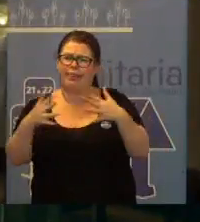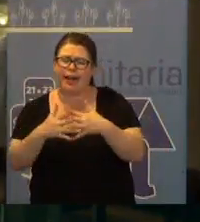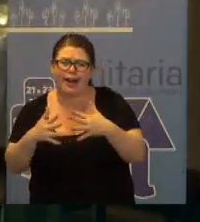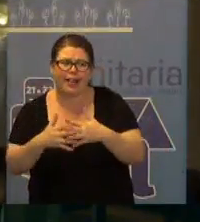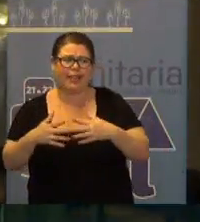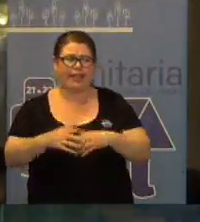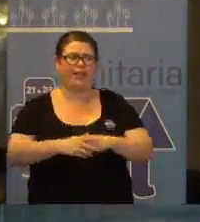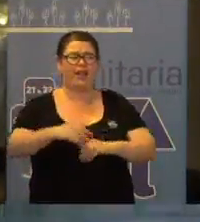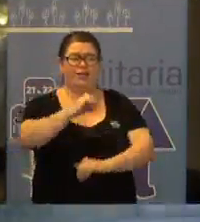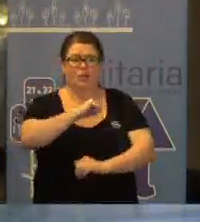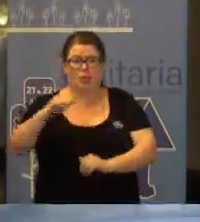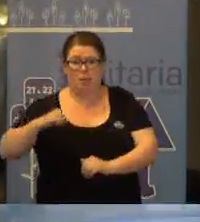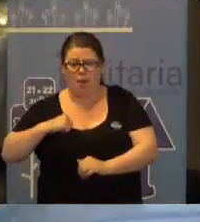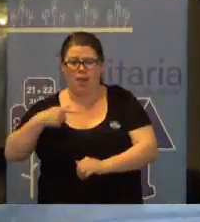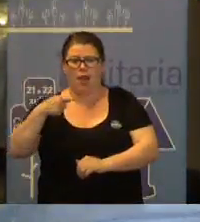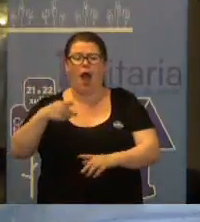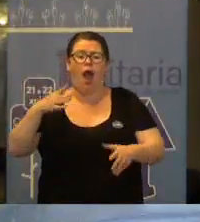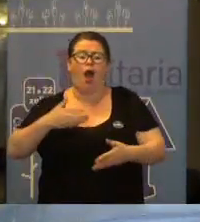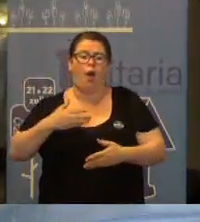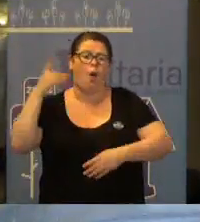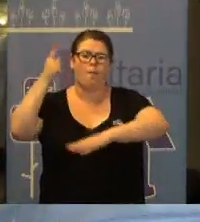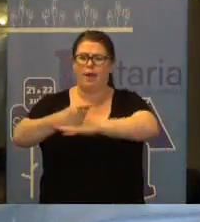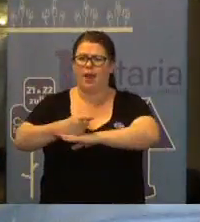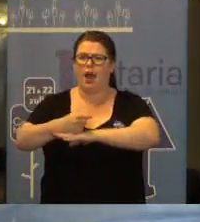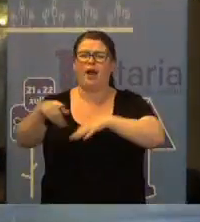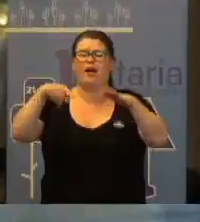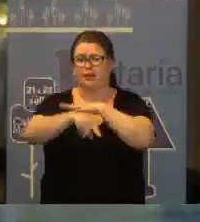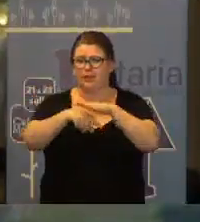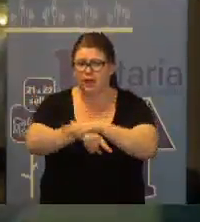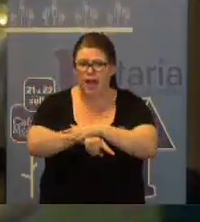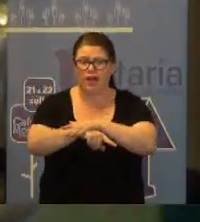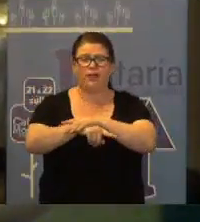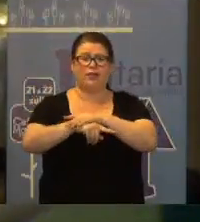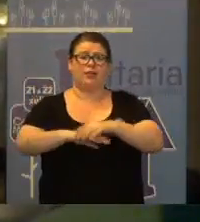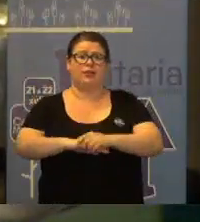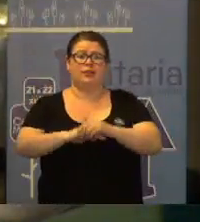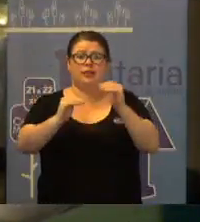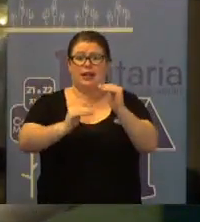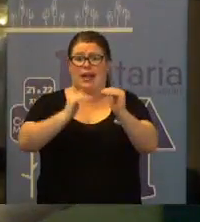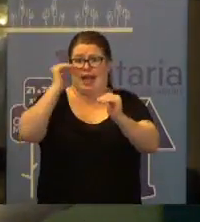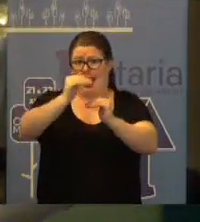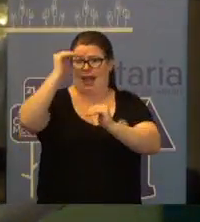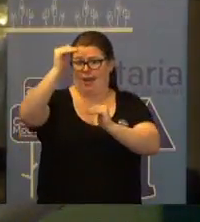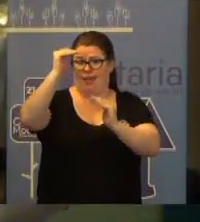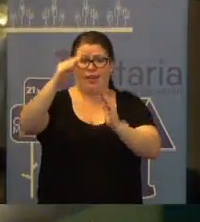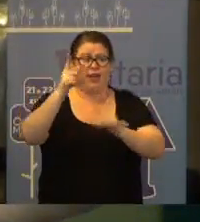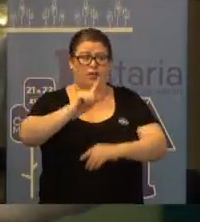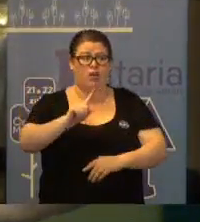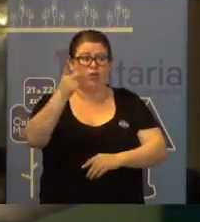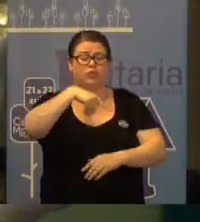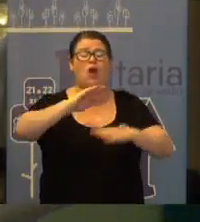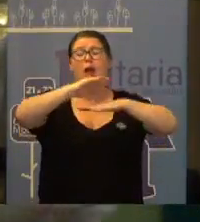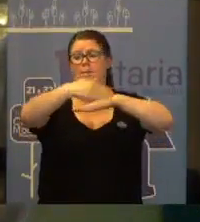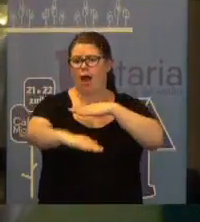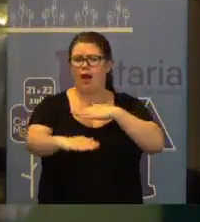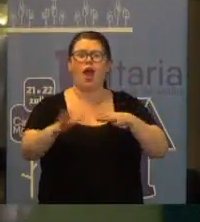nódulos obriga a xestionar a complexidade de forma non xerárquica. Eso en Marea túvose claro dende